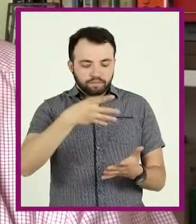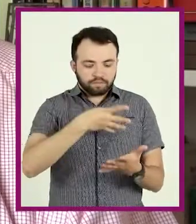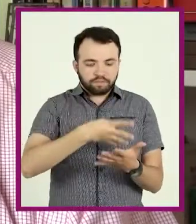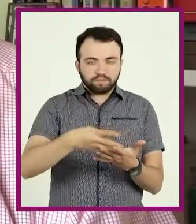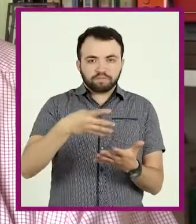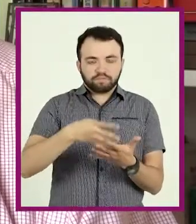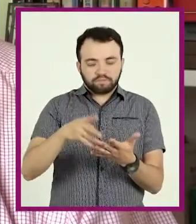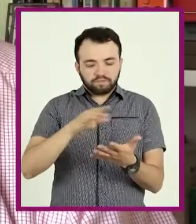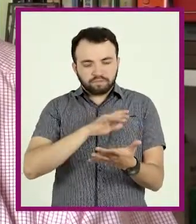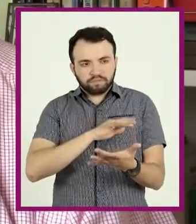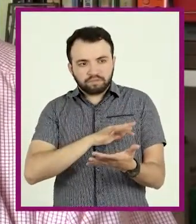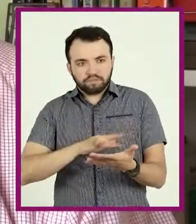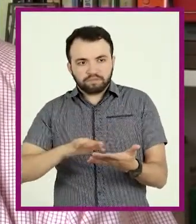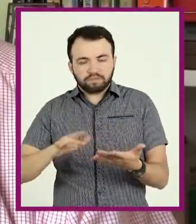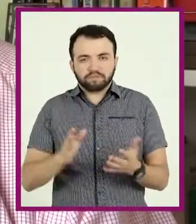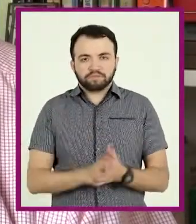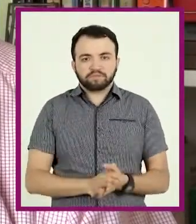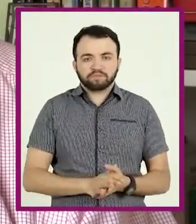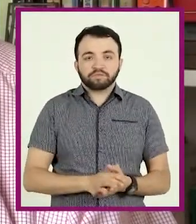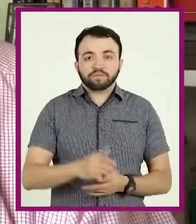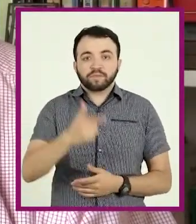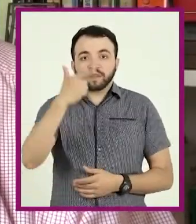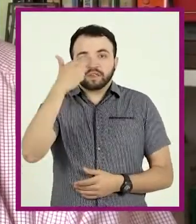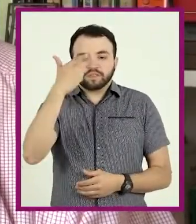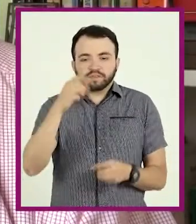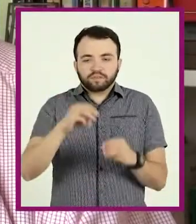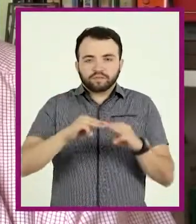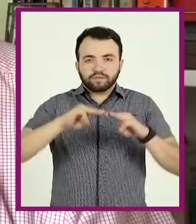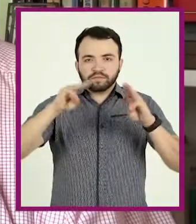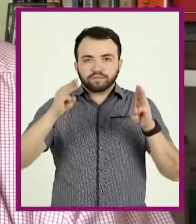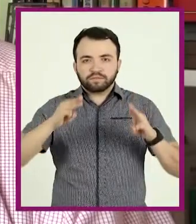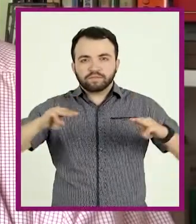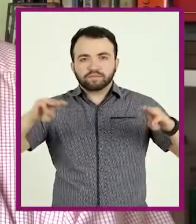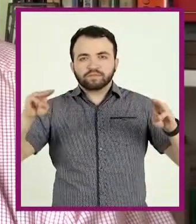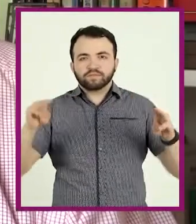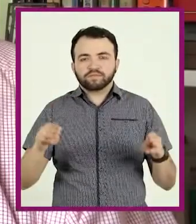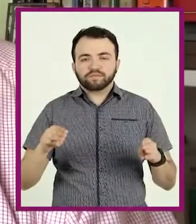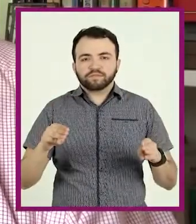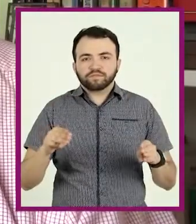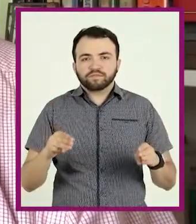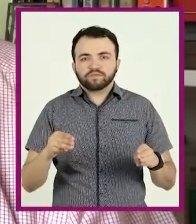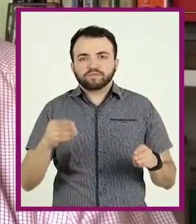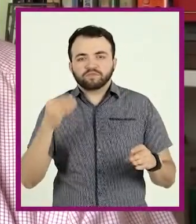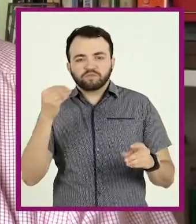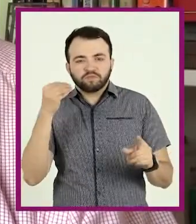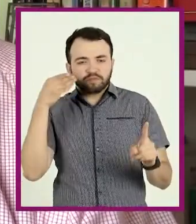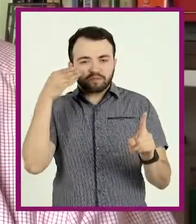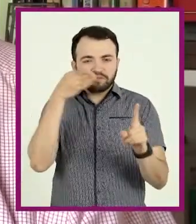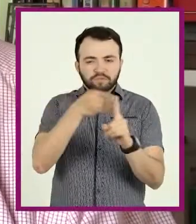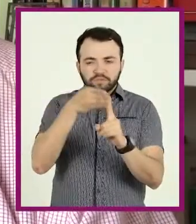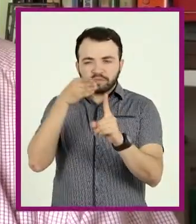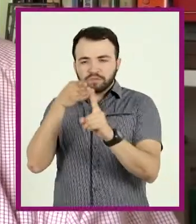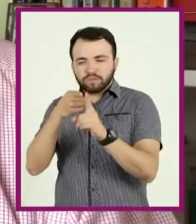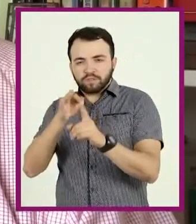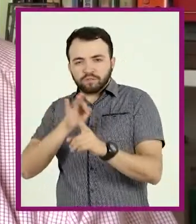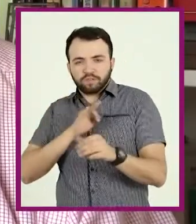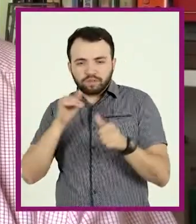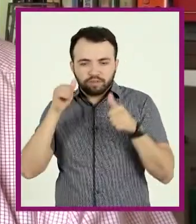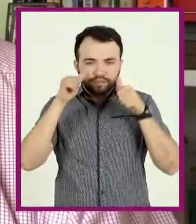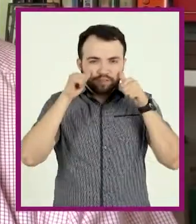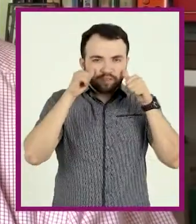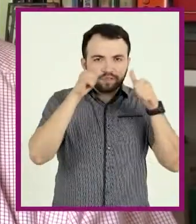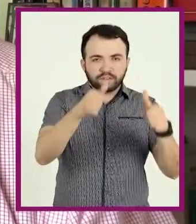sobre 7 colinas que son otros tantos puntos de observación desde donde se puede gozar de los